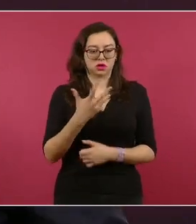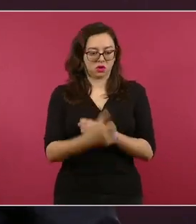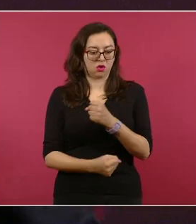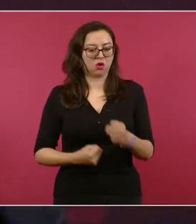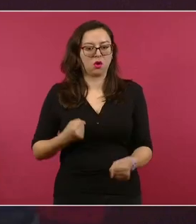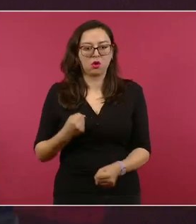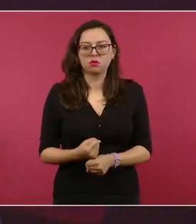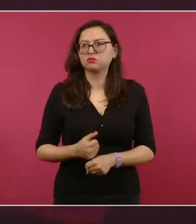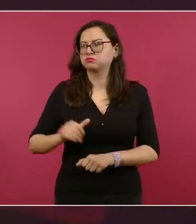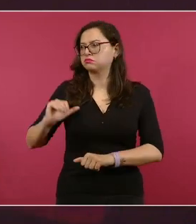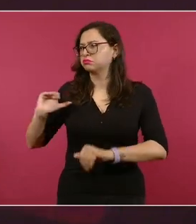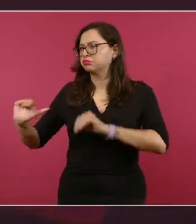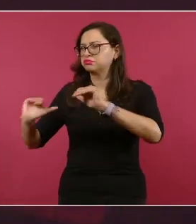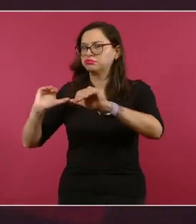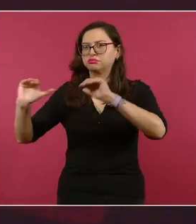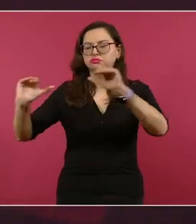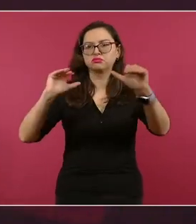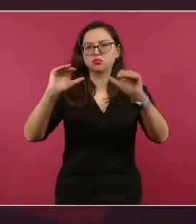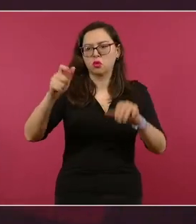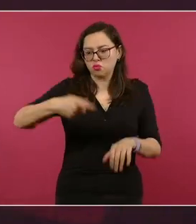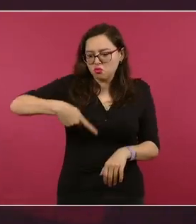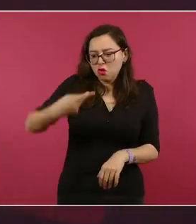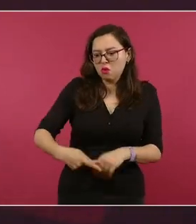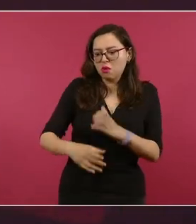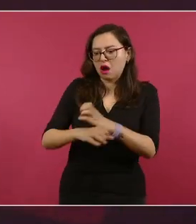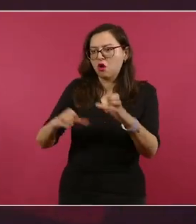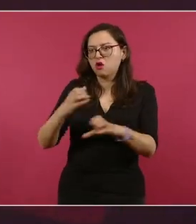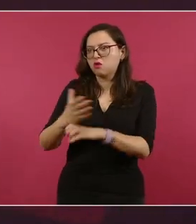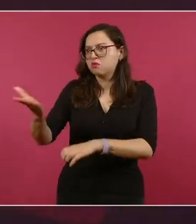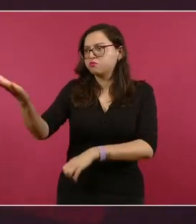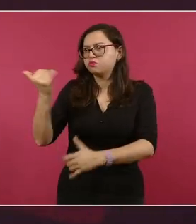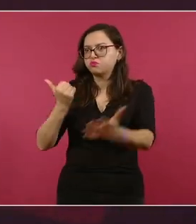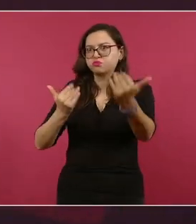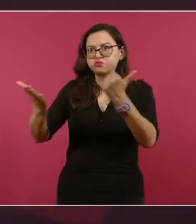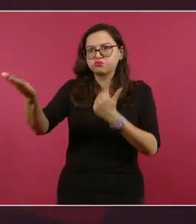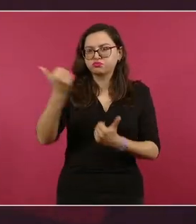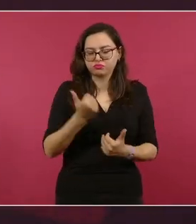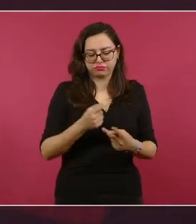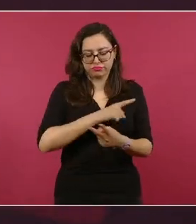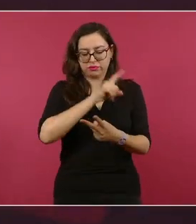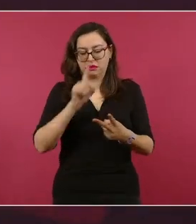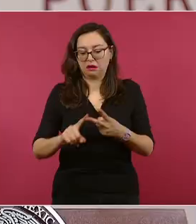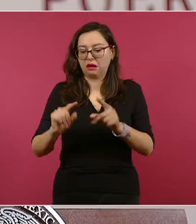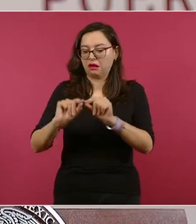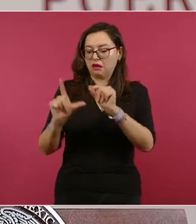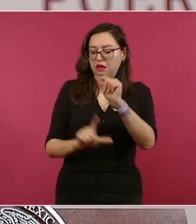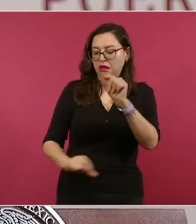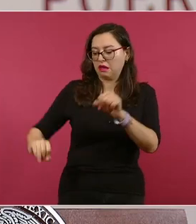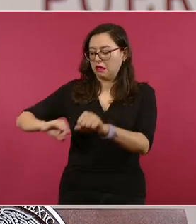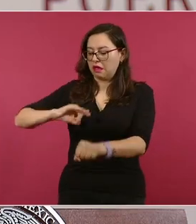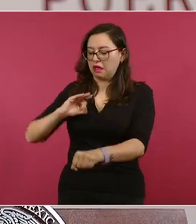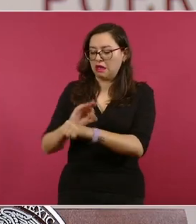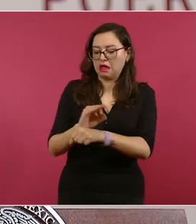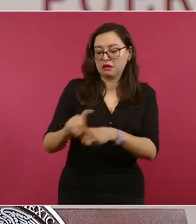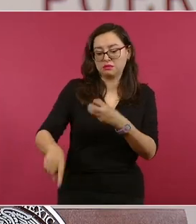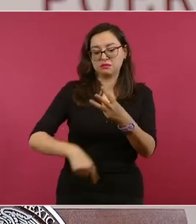la industria de las armas. Y hoy día, con mucho orgullo, presentamos una demanda ante la Corte Internacional de Justicia. El término